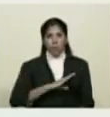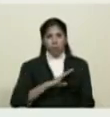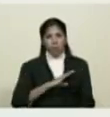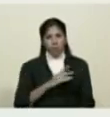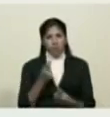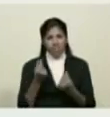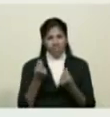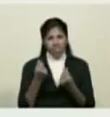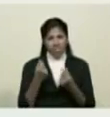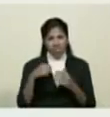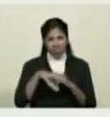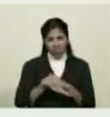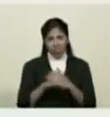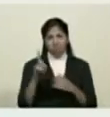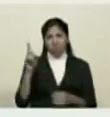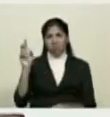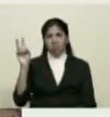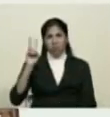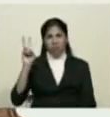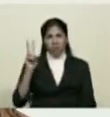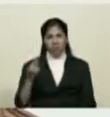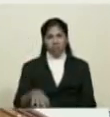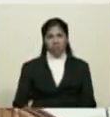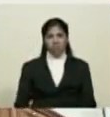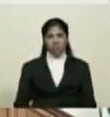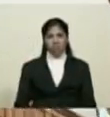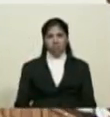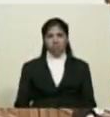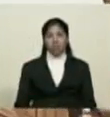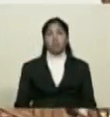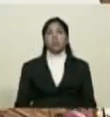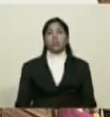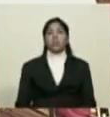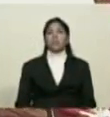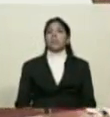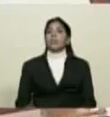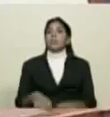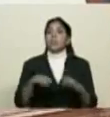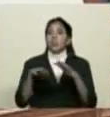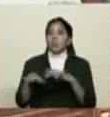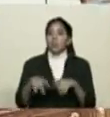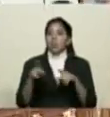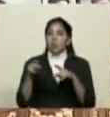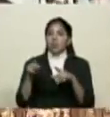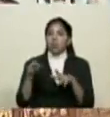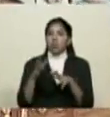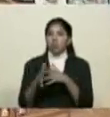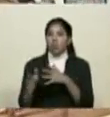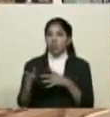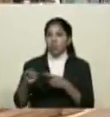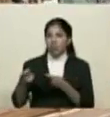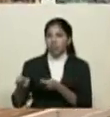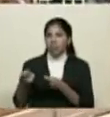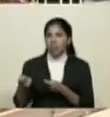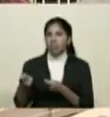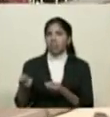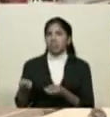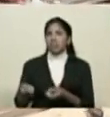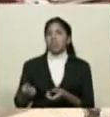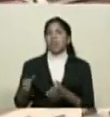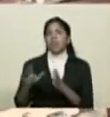país. Sabotaje y corrupción en la empresa mixta Petrozamora. Se inició la